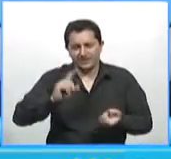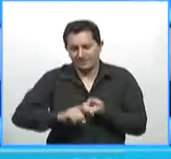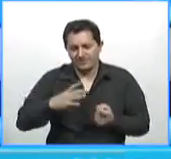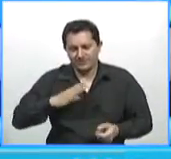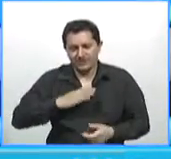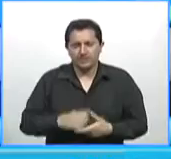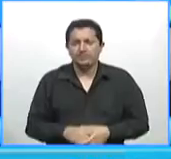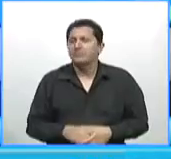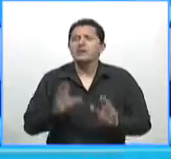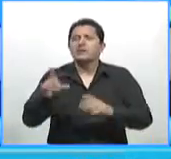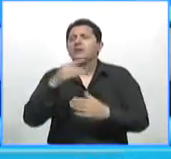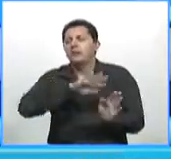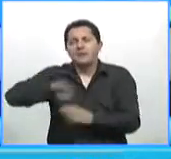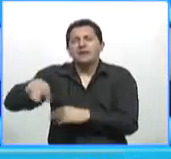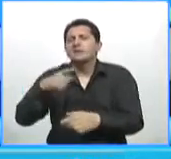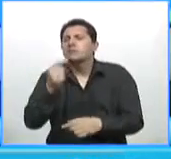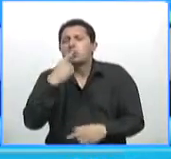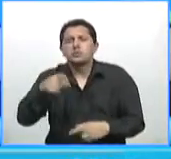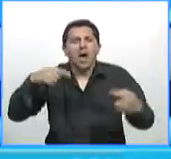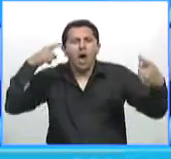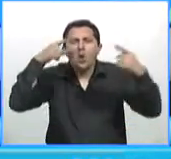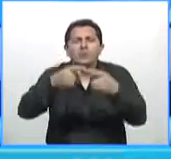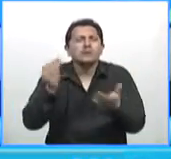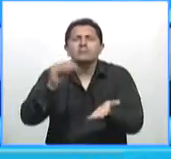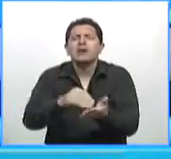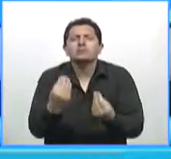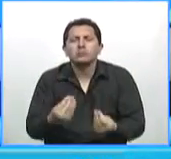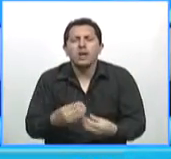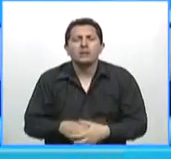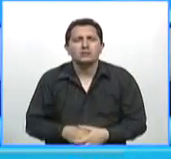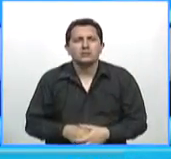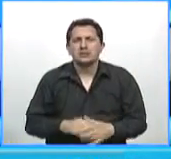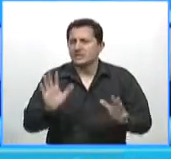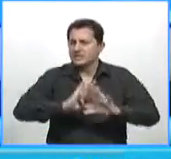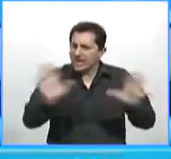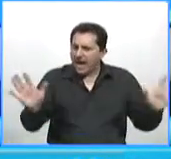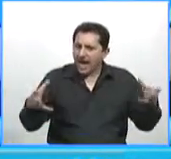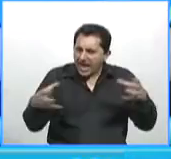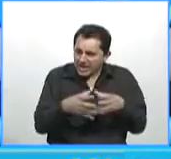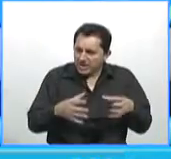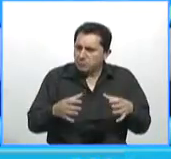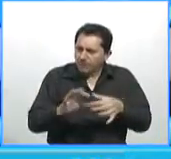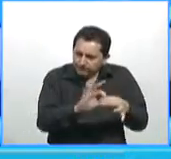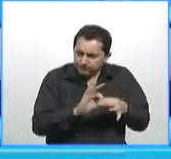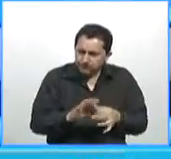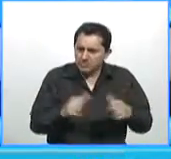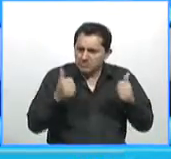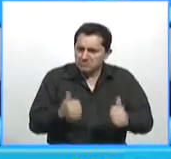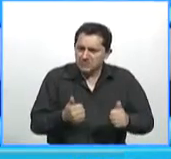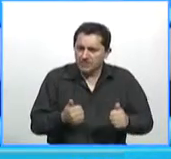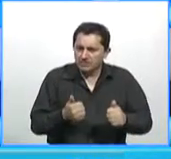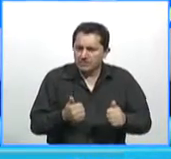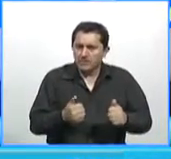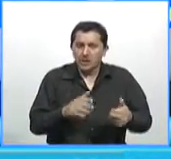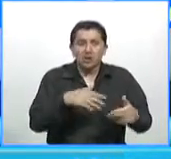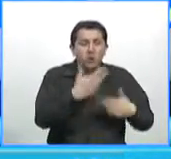qué objetivos por delante? Porque ahora, lo que decía Anita hace un rato, ¿no? Da la sensación de que se acomodaron, de que se han ensamblado las